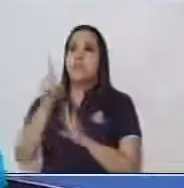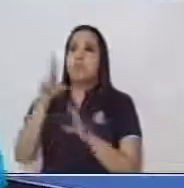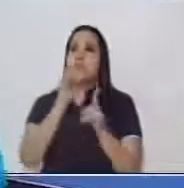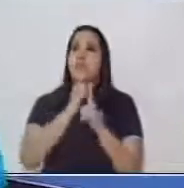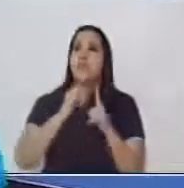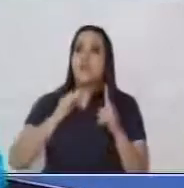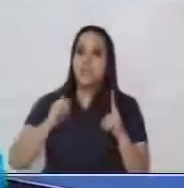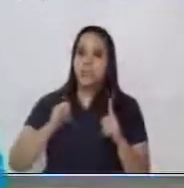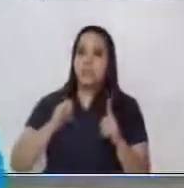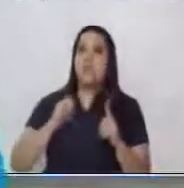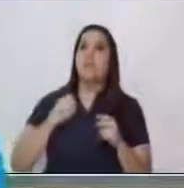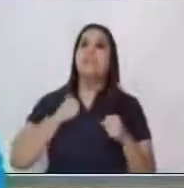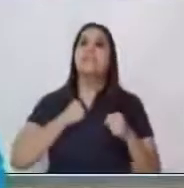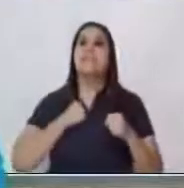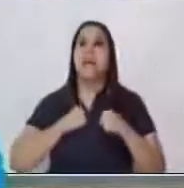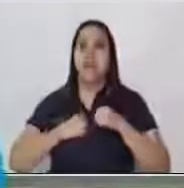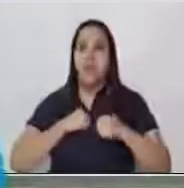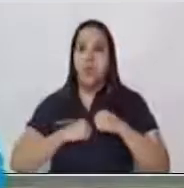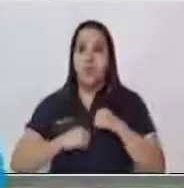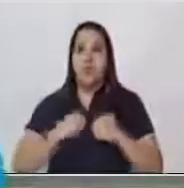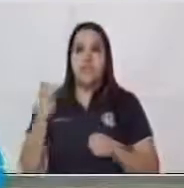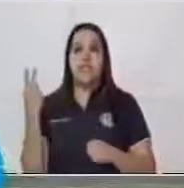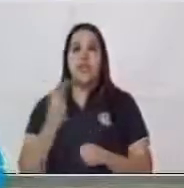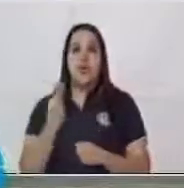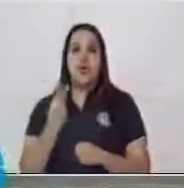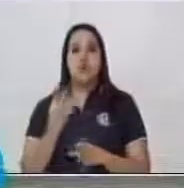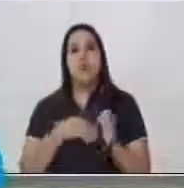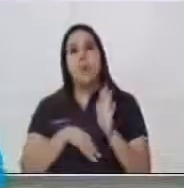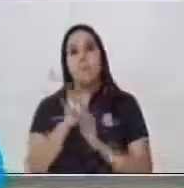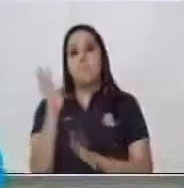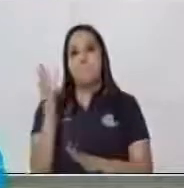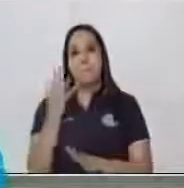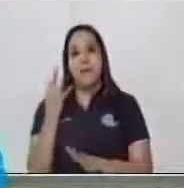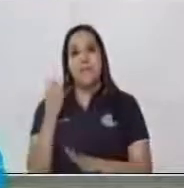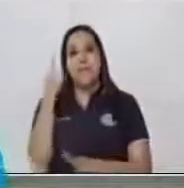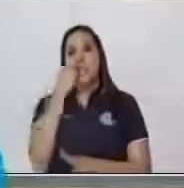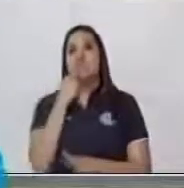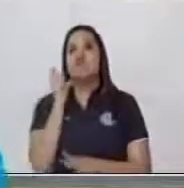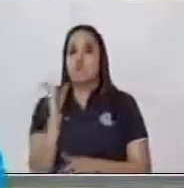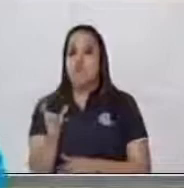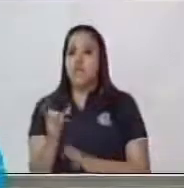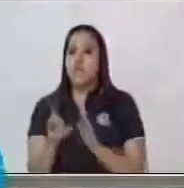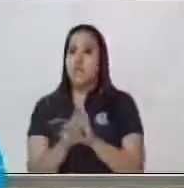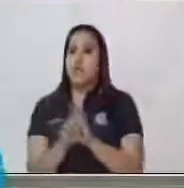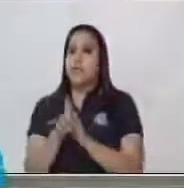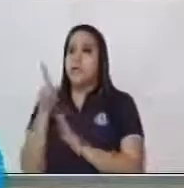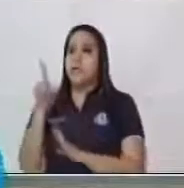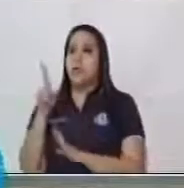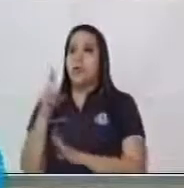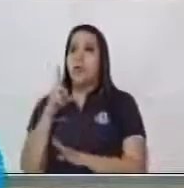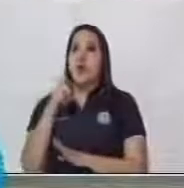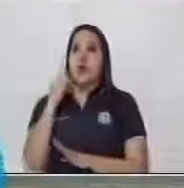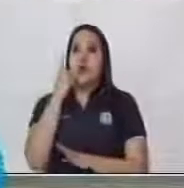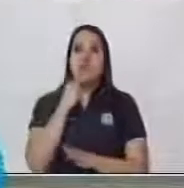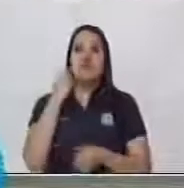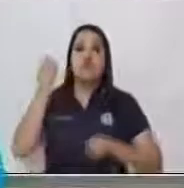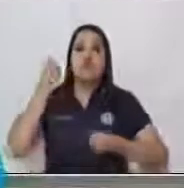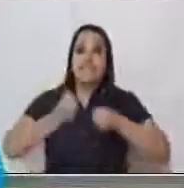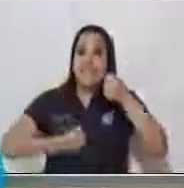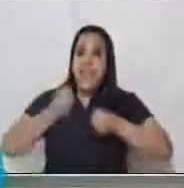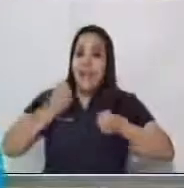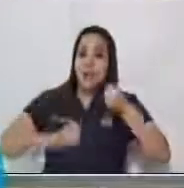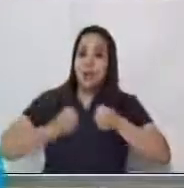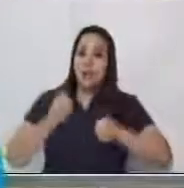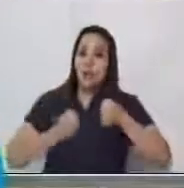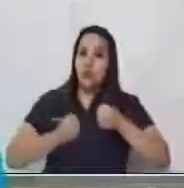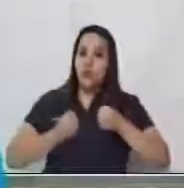recibida mutuamente por dos o más sujetos. Por ejemplo, los carros chocaron en un cruce. Acá